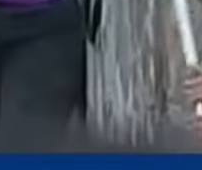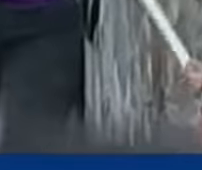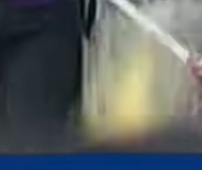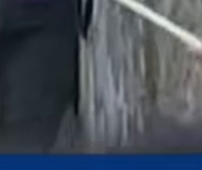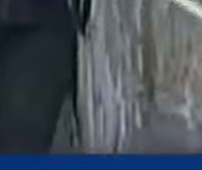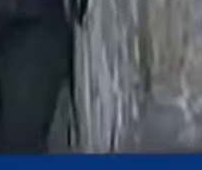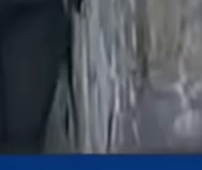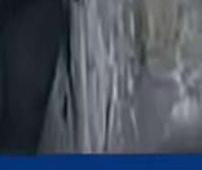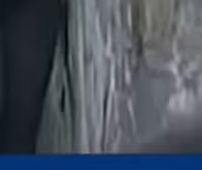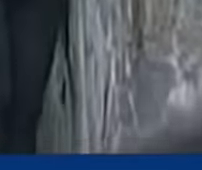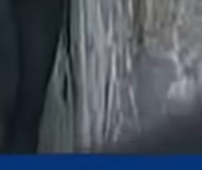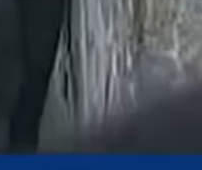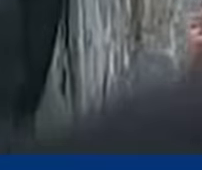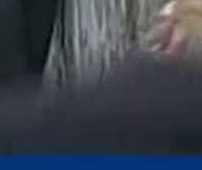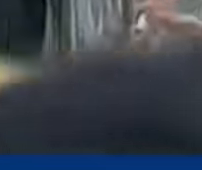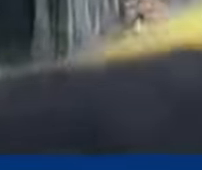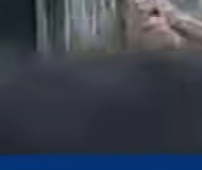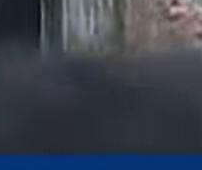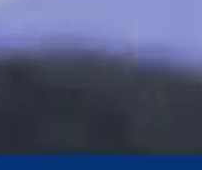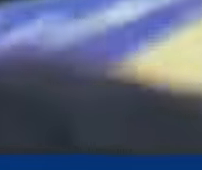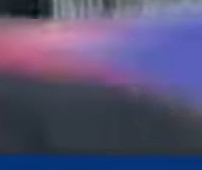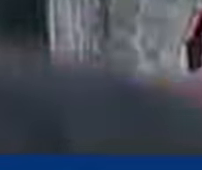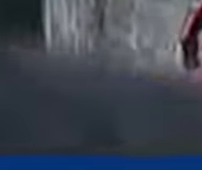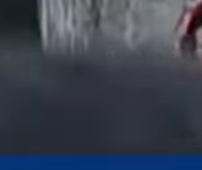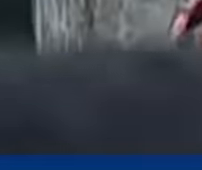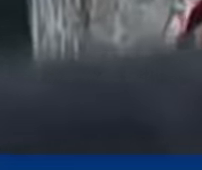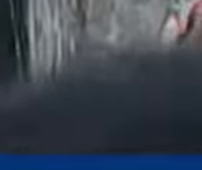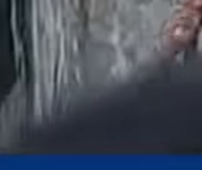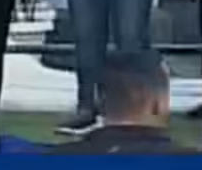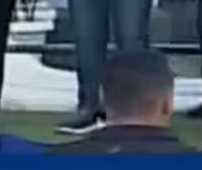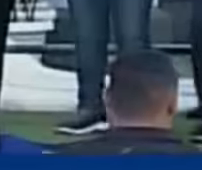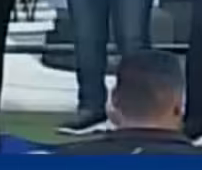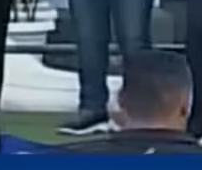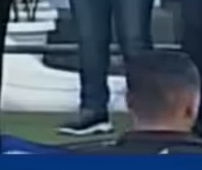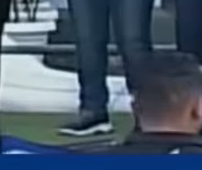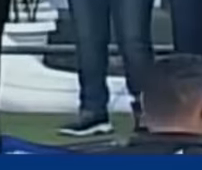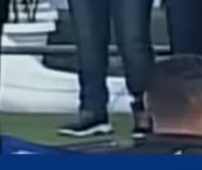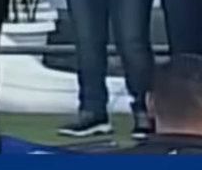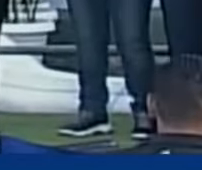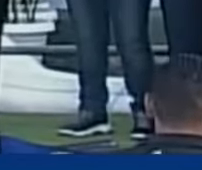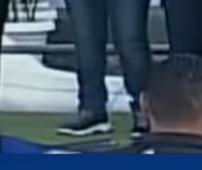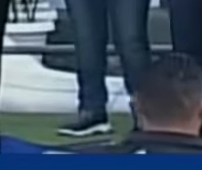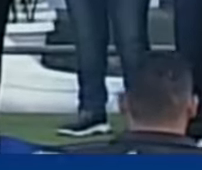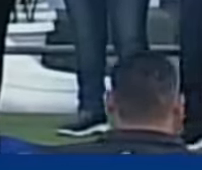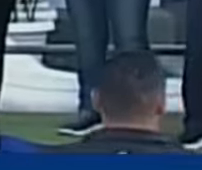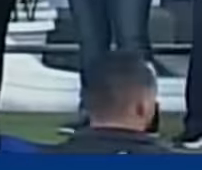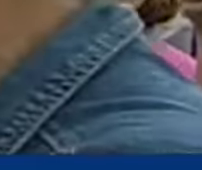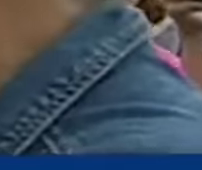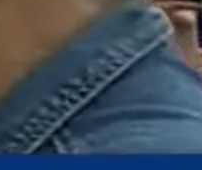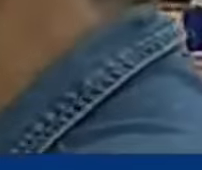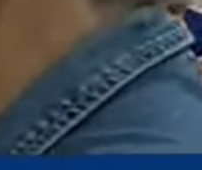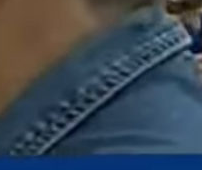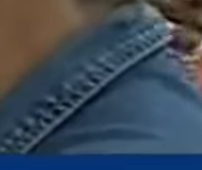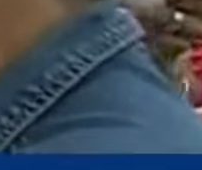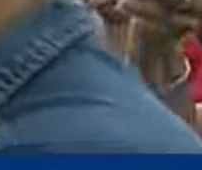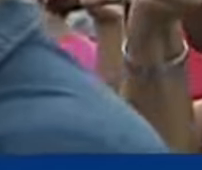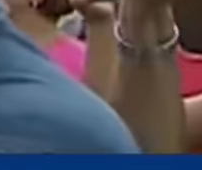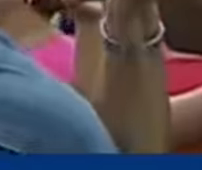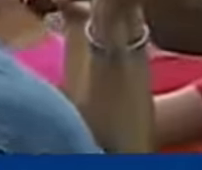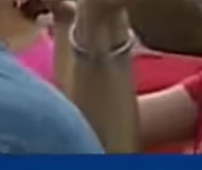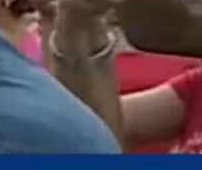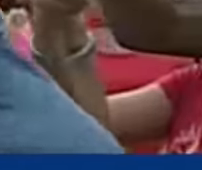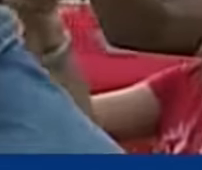Seguro, la patria se va, la patria es futuro, con el Nicolás y con la Maduro, con